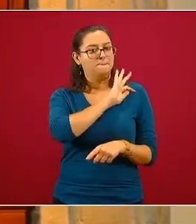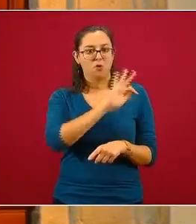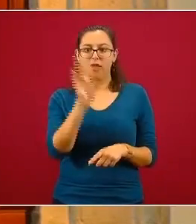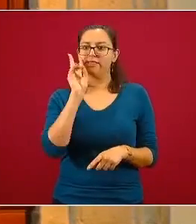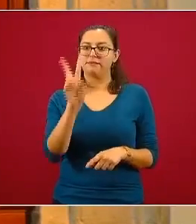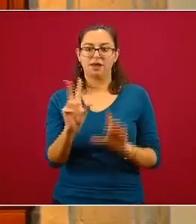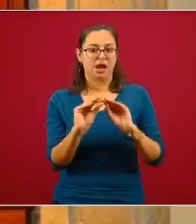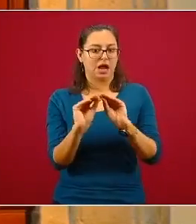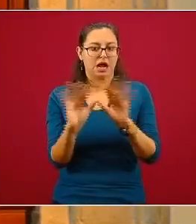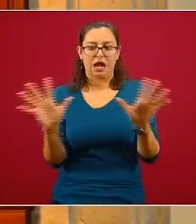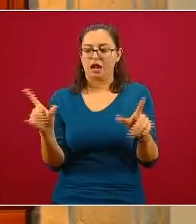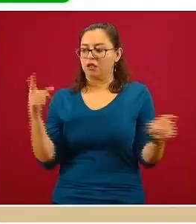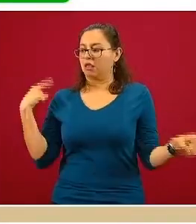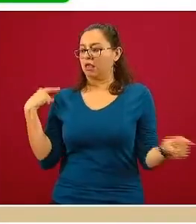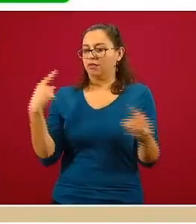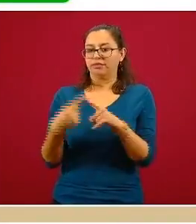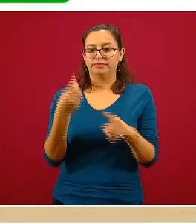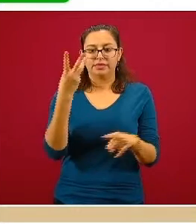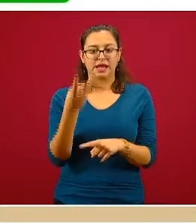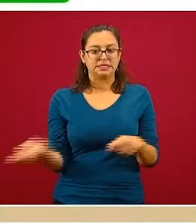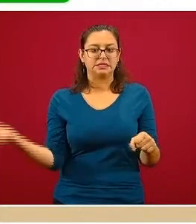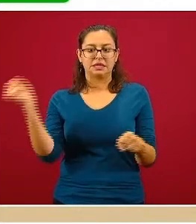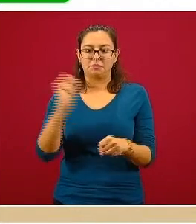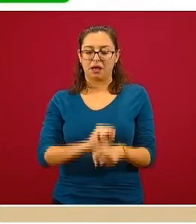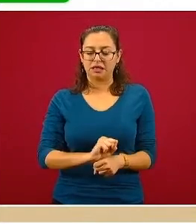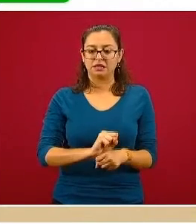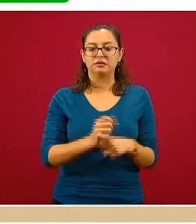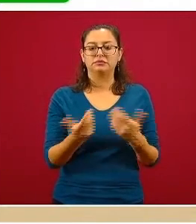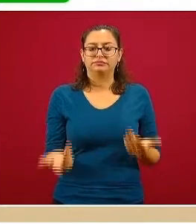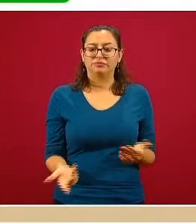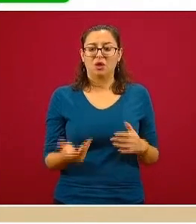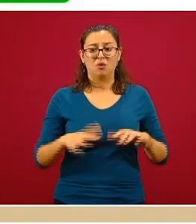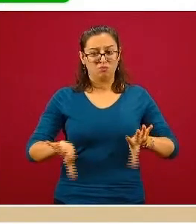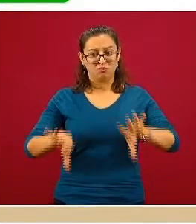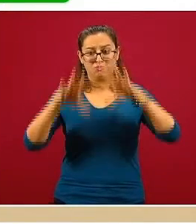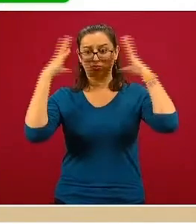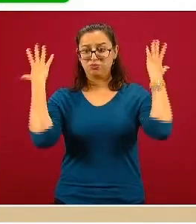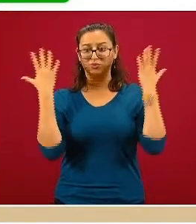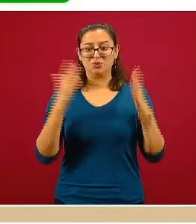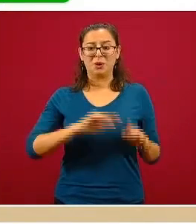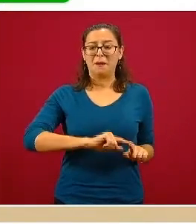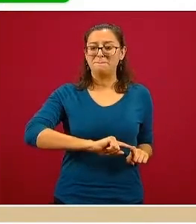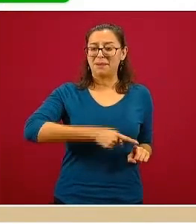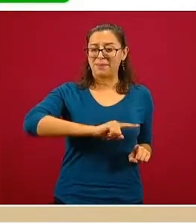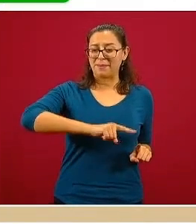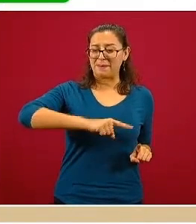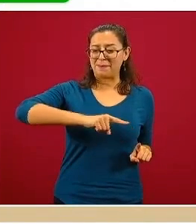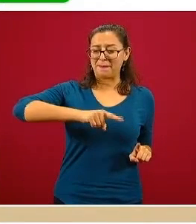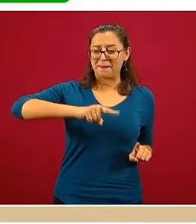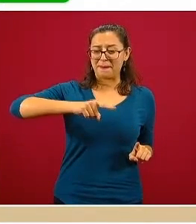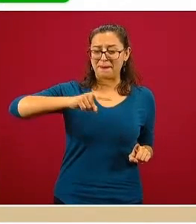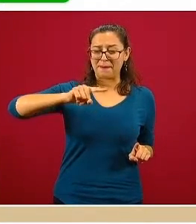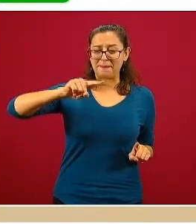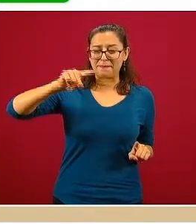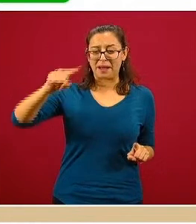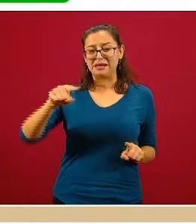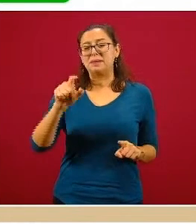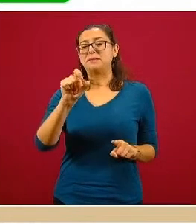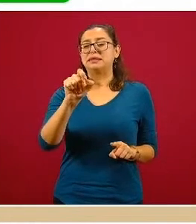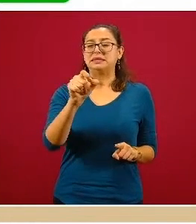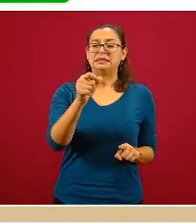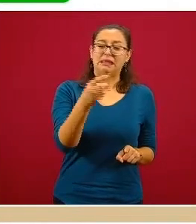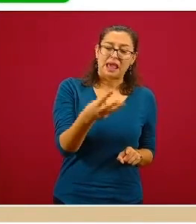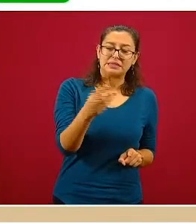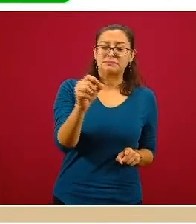caída de los últimos, de las últimas 3 semanas, después de haber tenido una aceleración importante, que ya la notábamos entre la semana 23 y